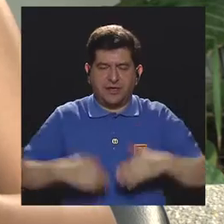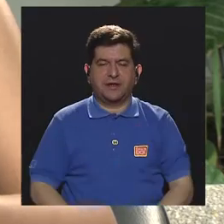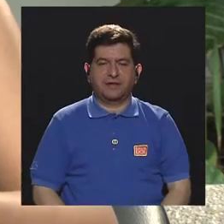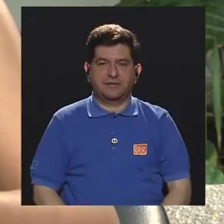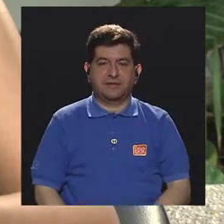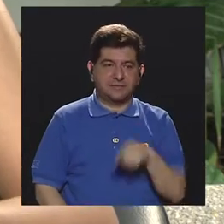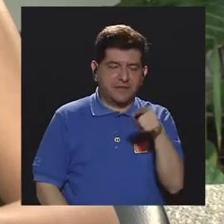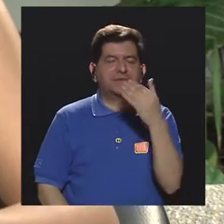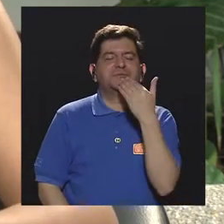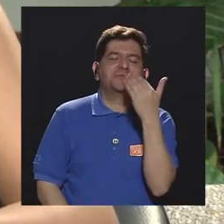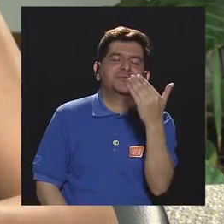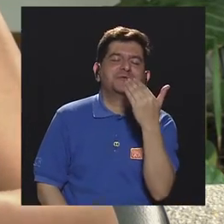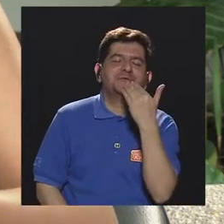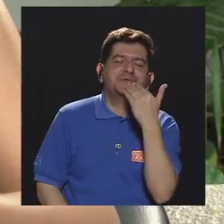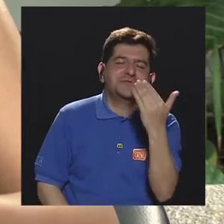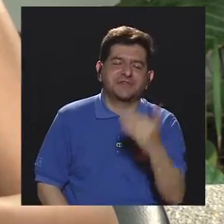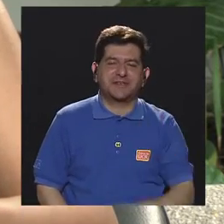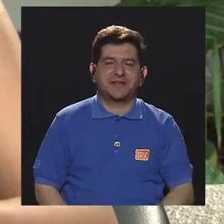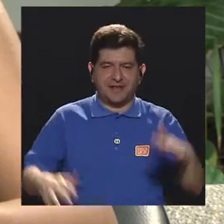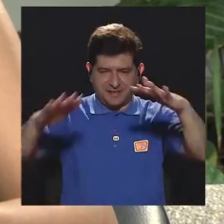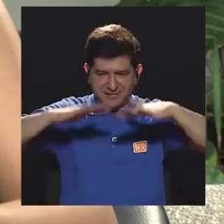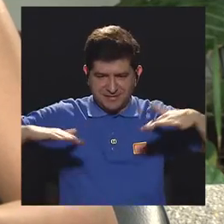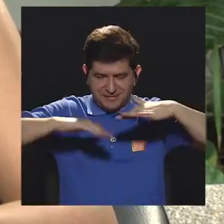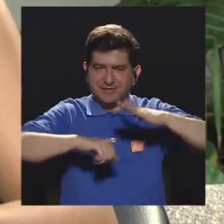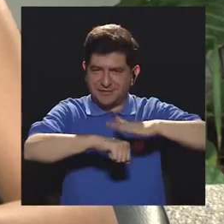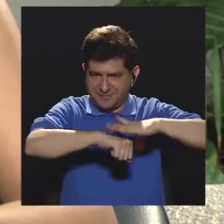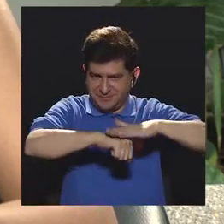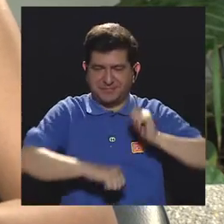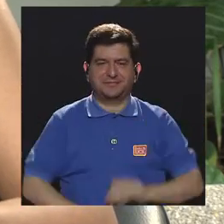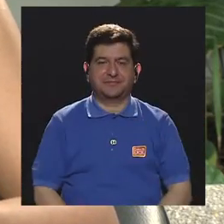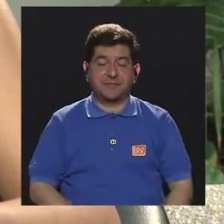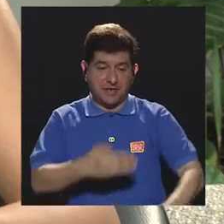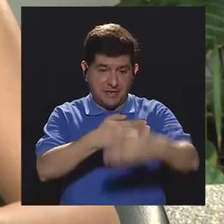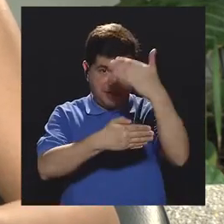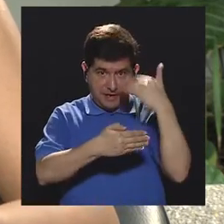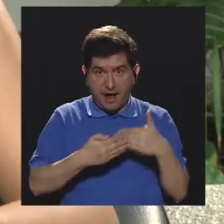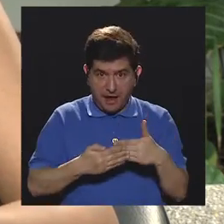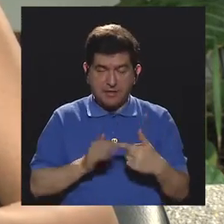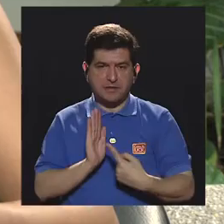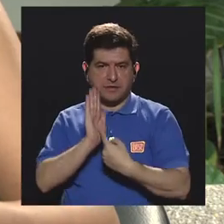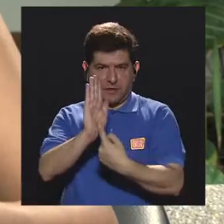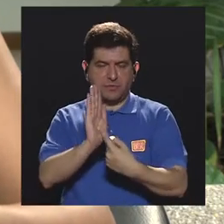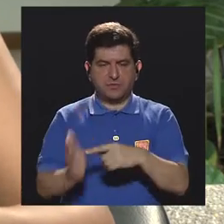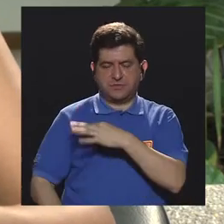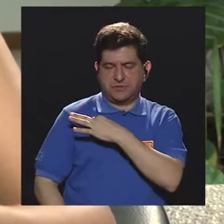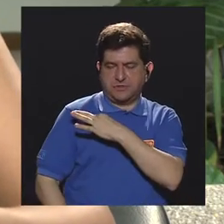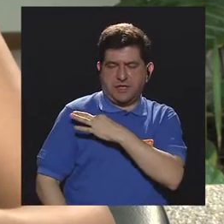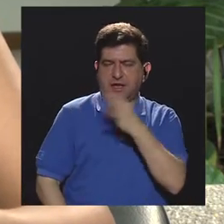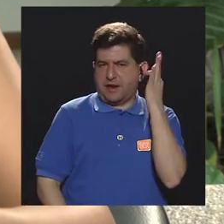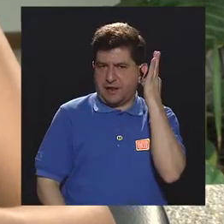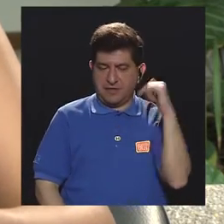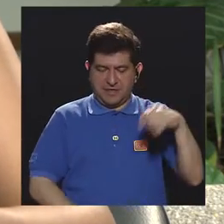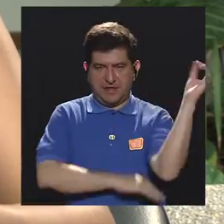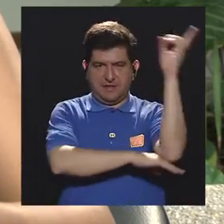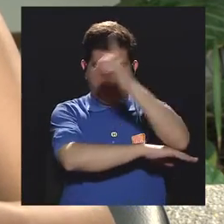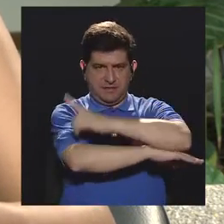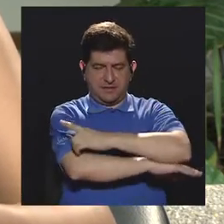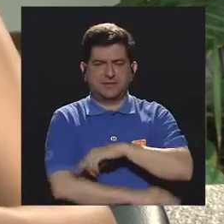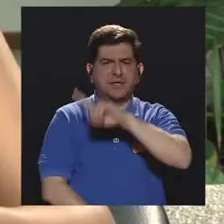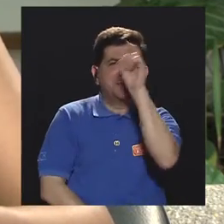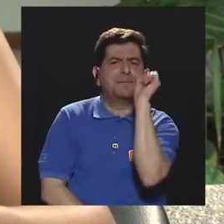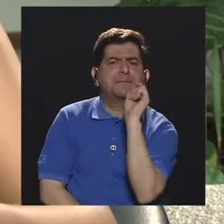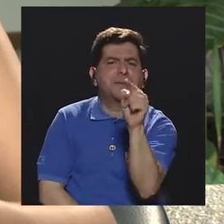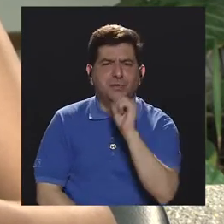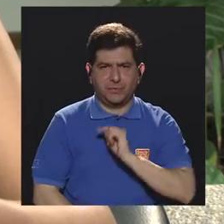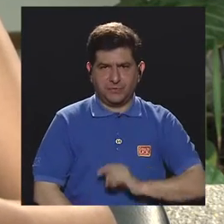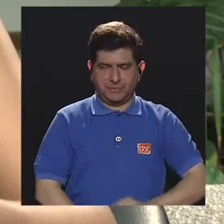a quienes les agradecemos su espacio. Antes de presentar a nuestra invitada del día de hoy, le tengo